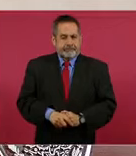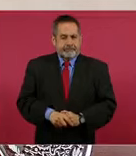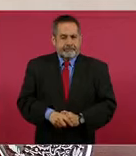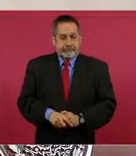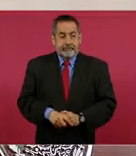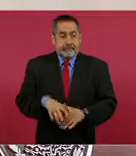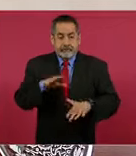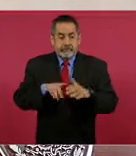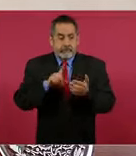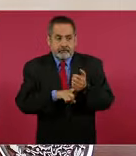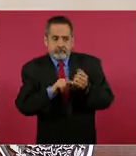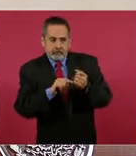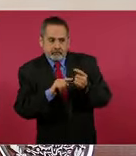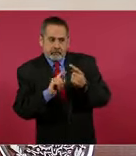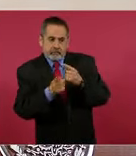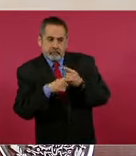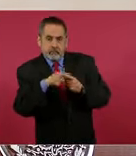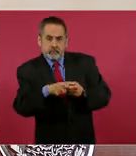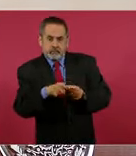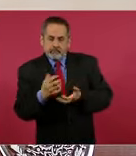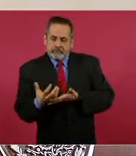acumulaban más que el presidente.